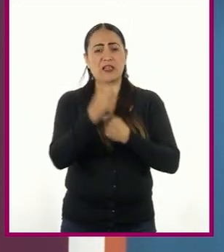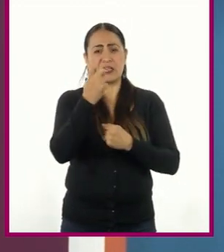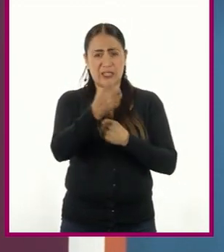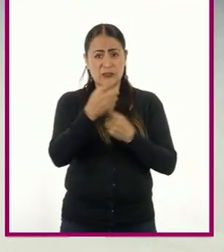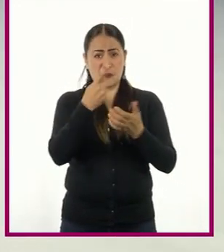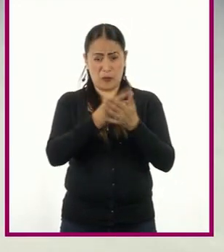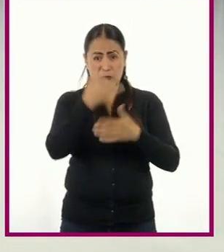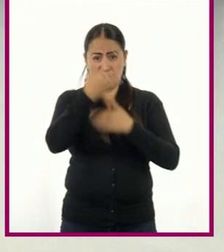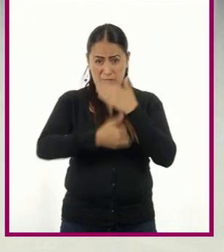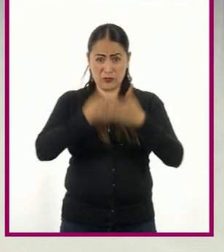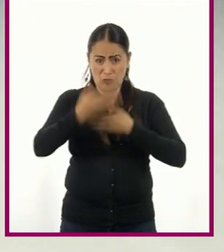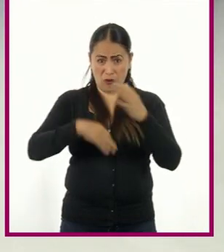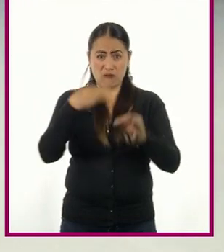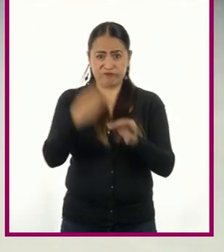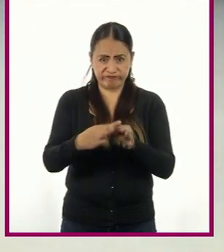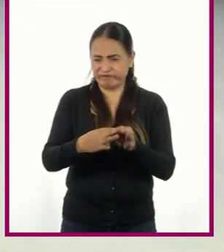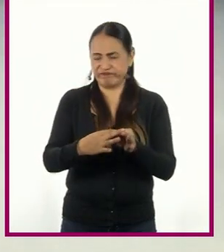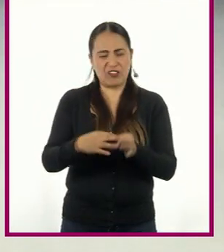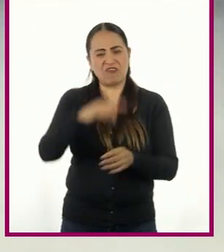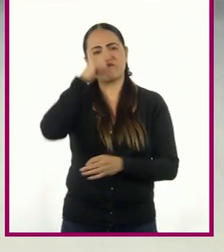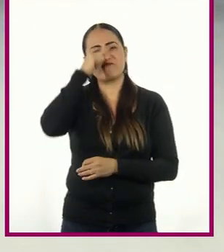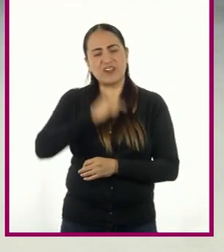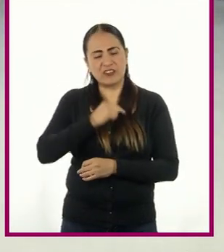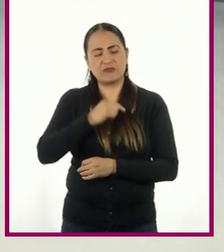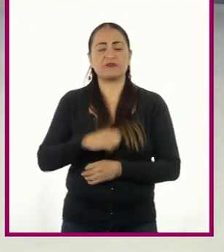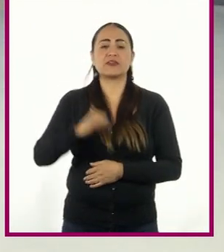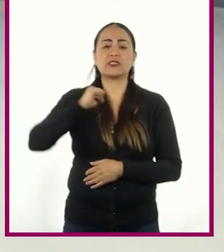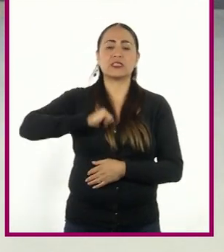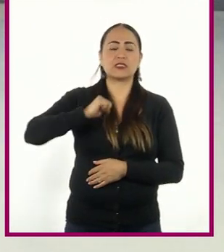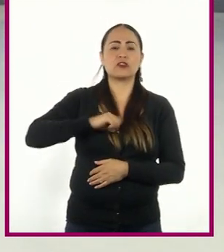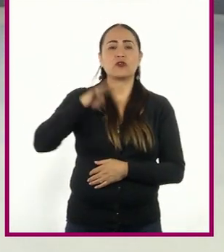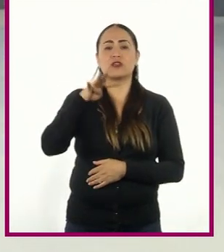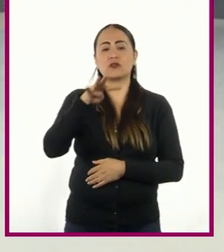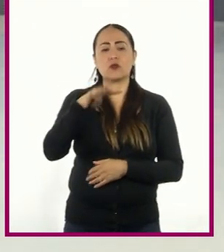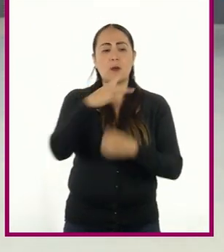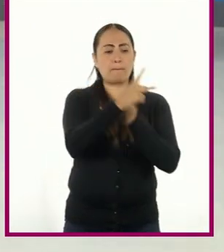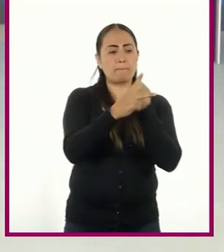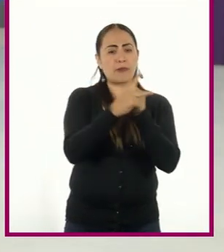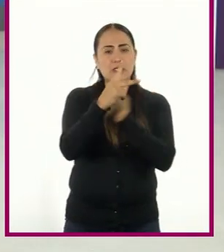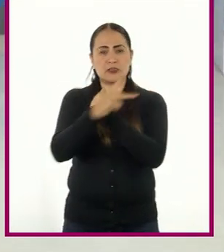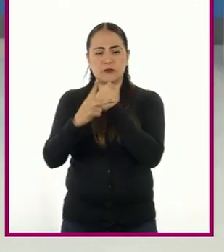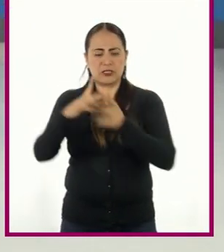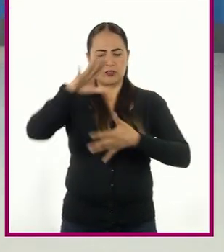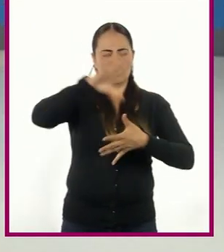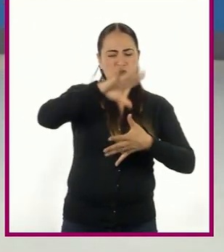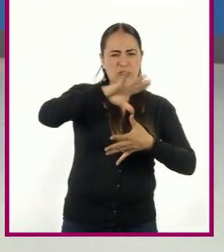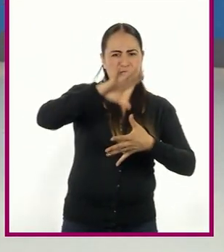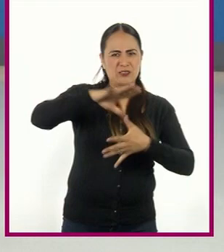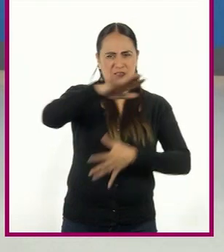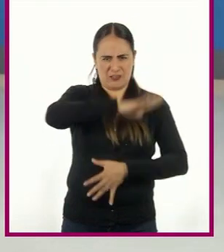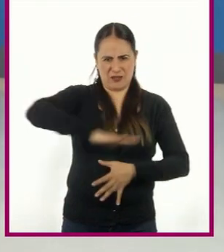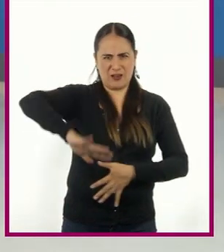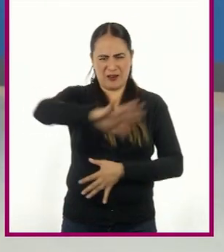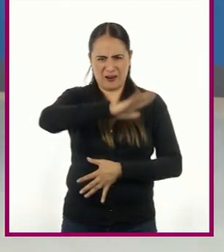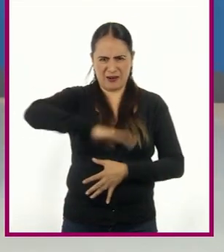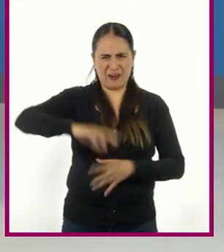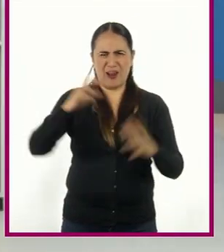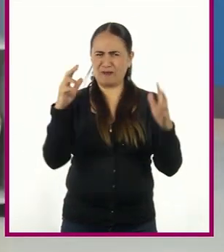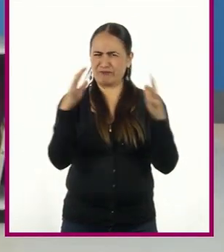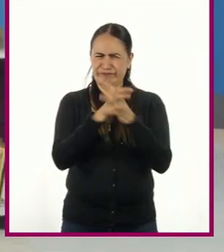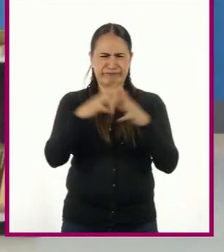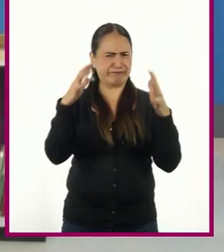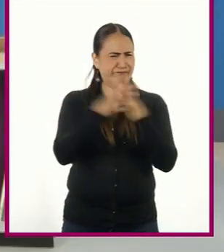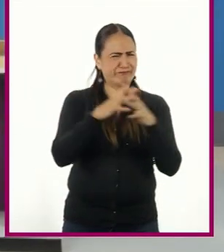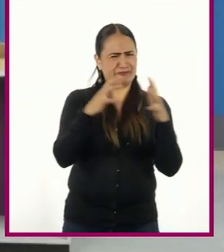sueño frustrado. A lo largo del siglo XIX, varios países del continente americano se vieron envueltos en numerosas guerras